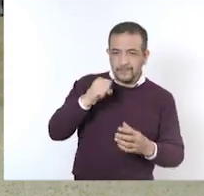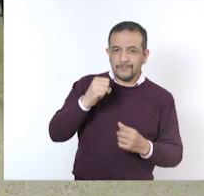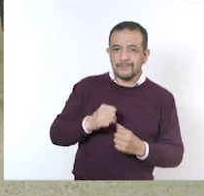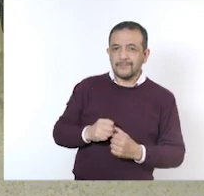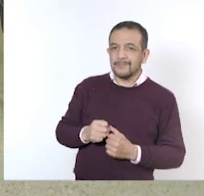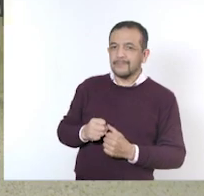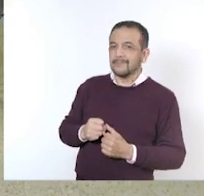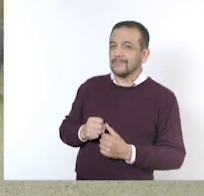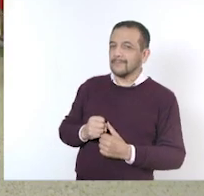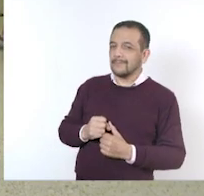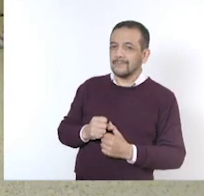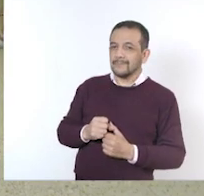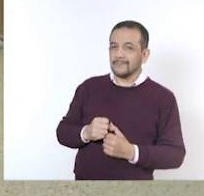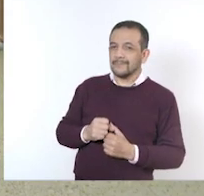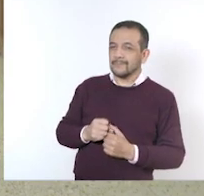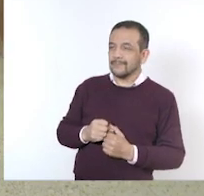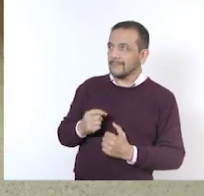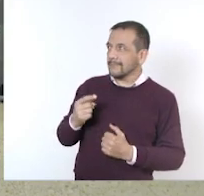equipo.